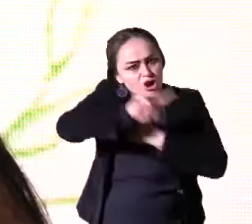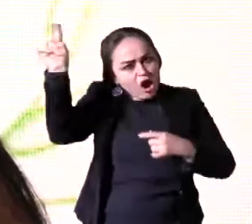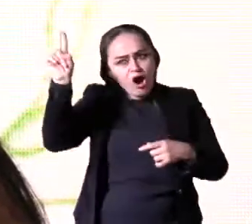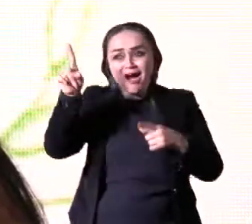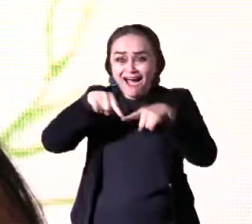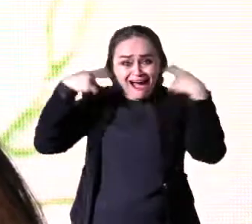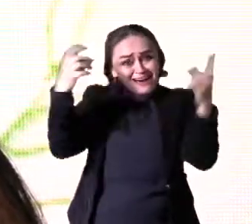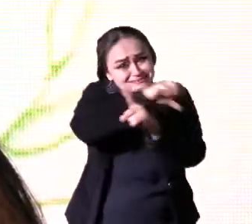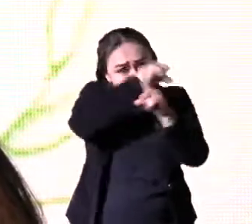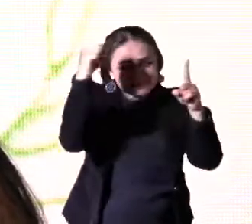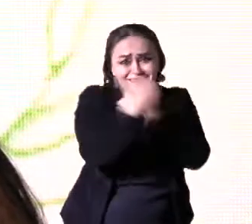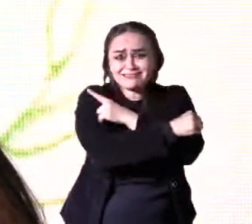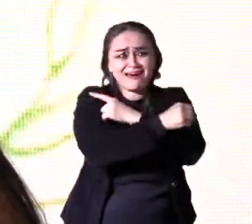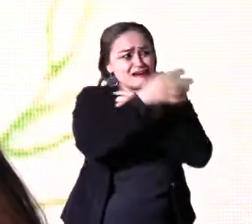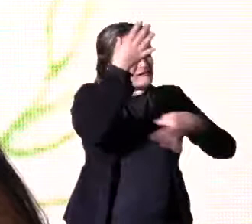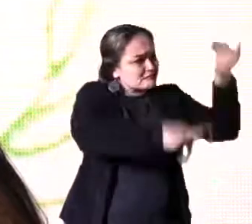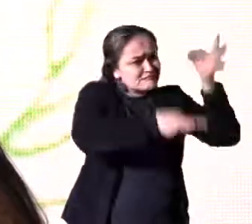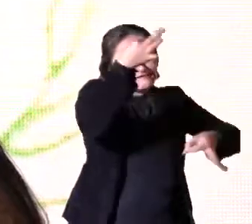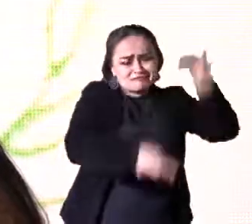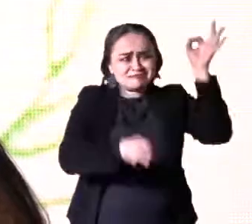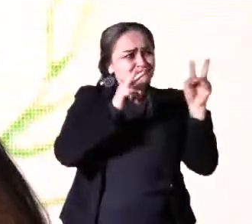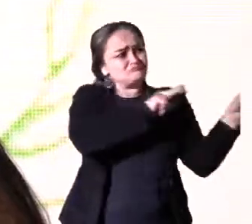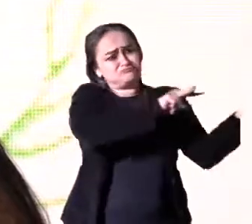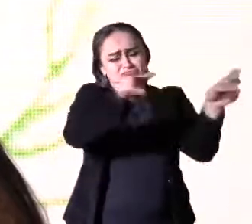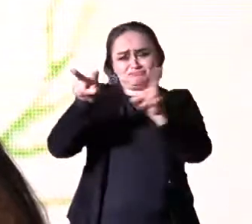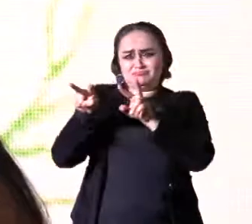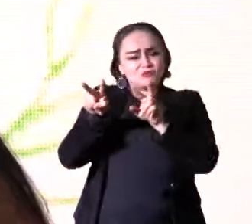sociedad entiendan